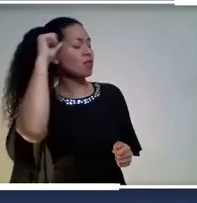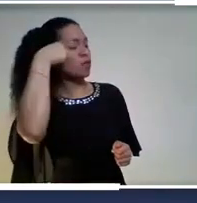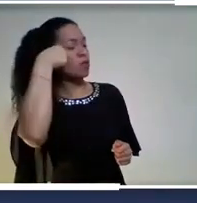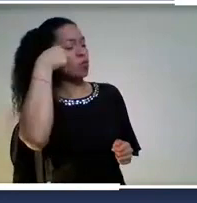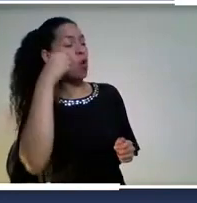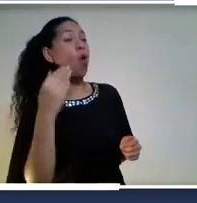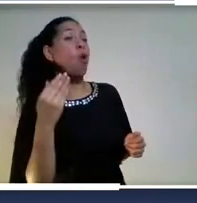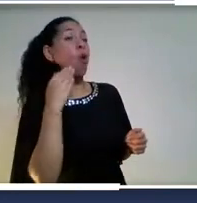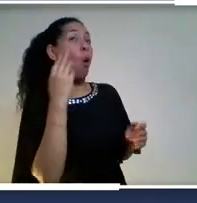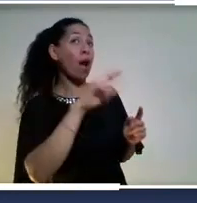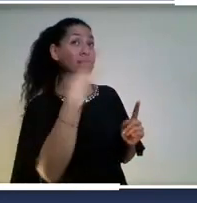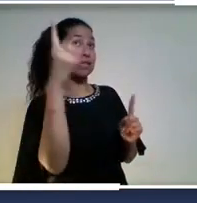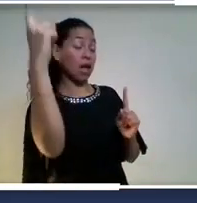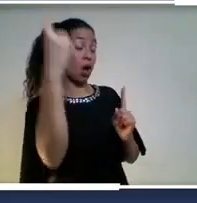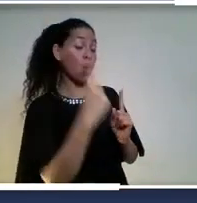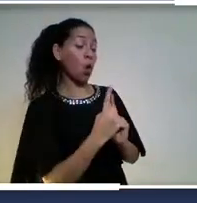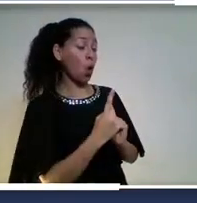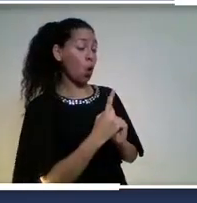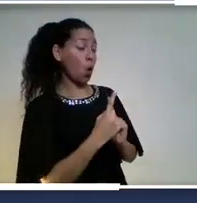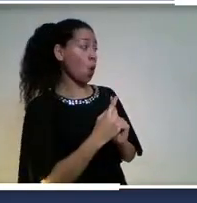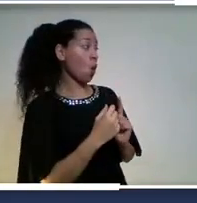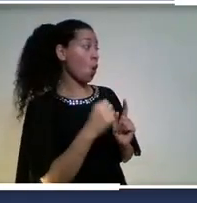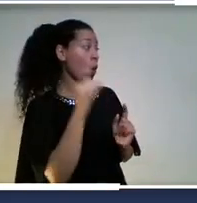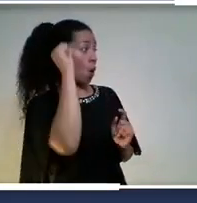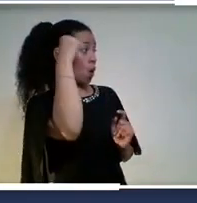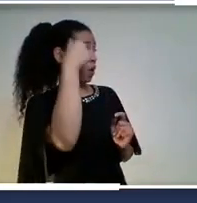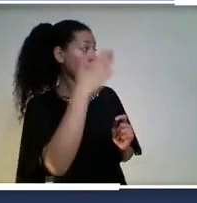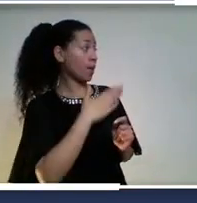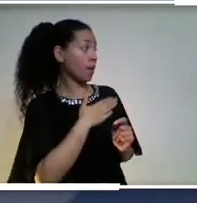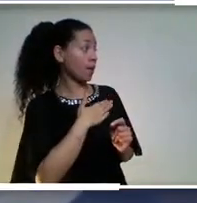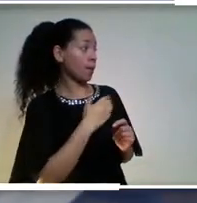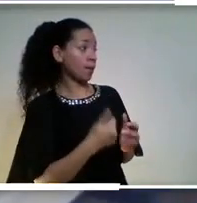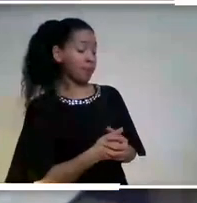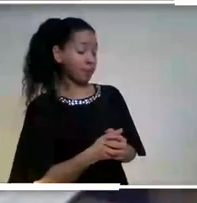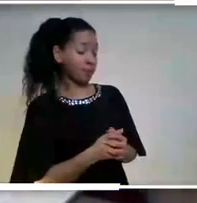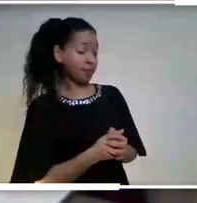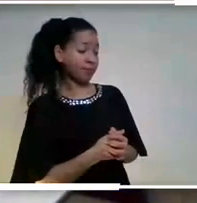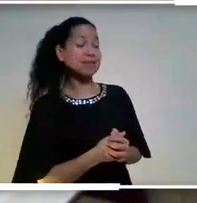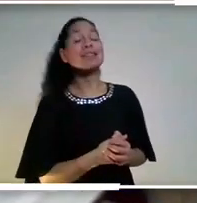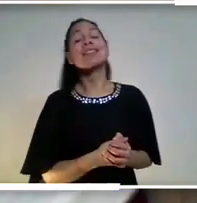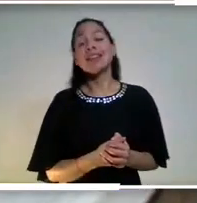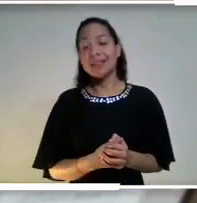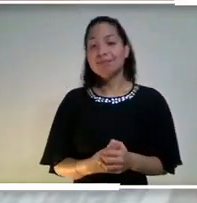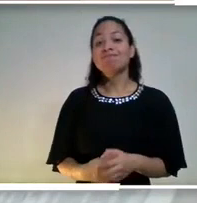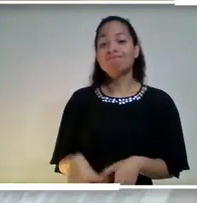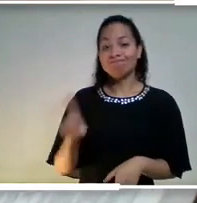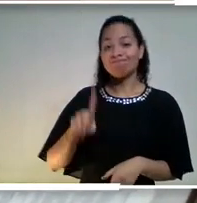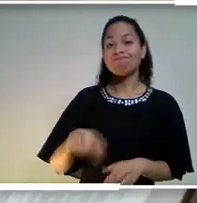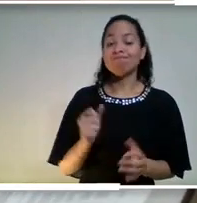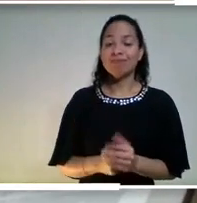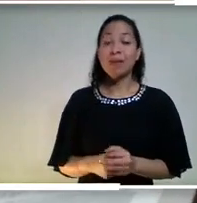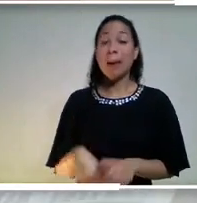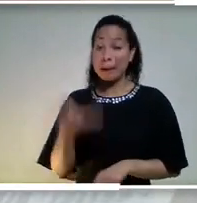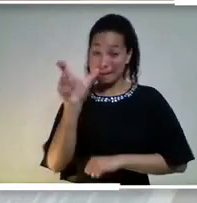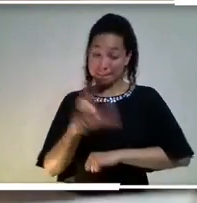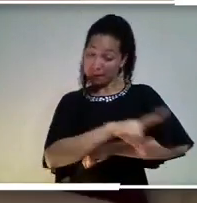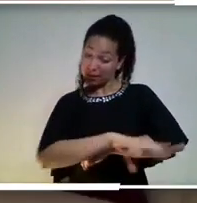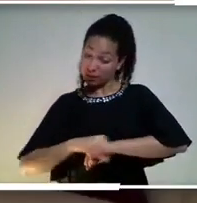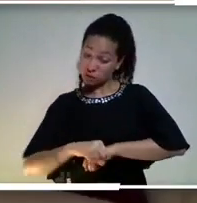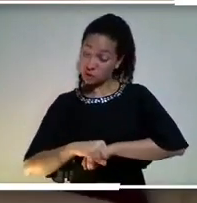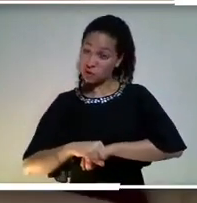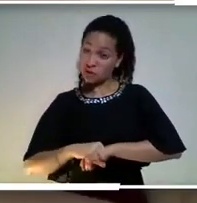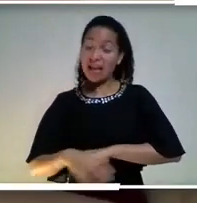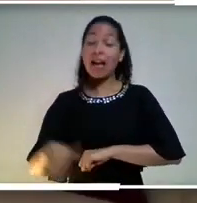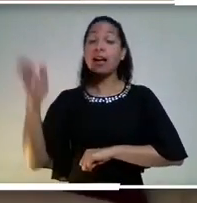aún el ladrón tenía la teología correcta cuando jesús le dijo a marta que su hermano